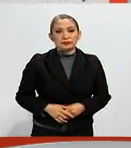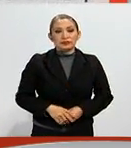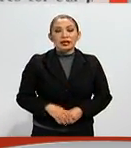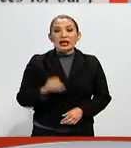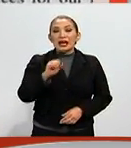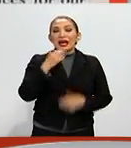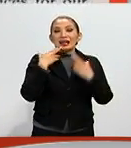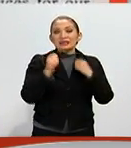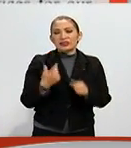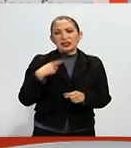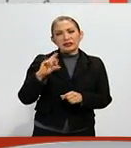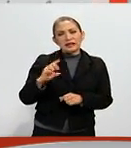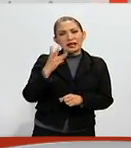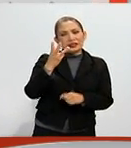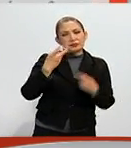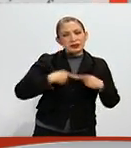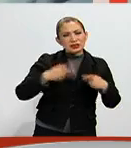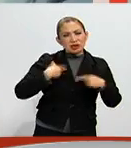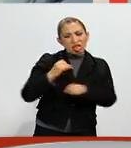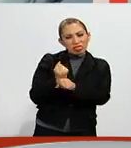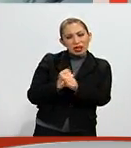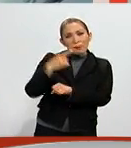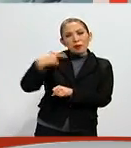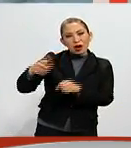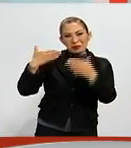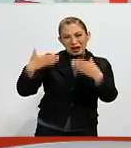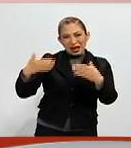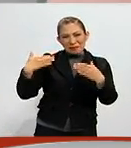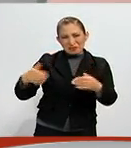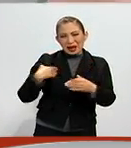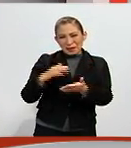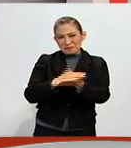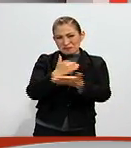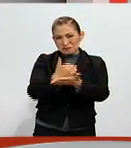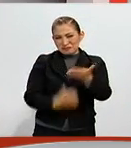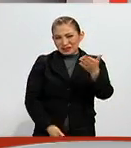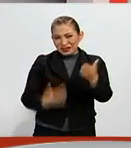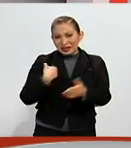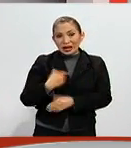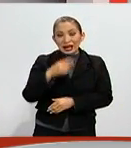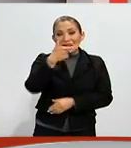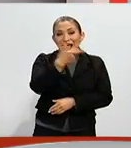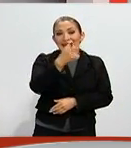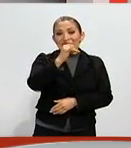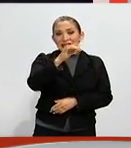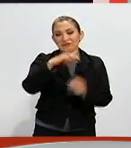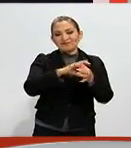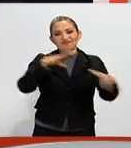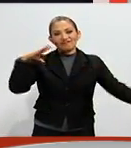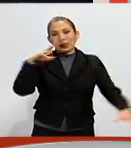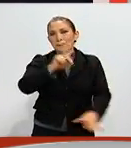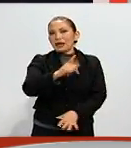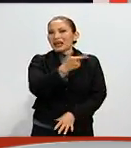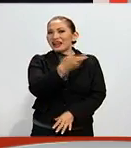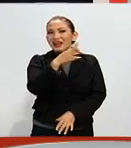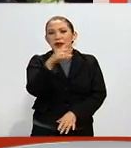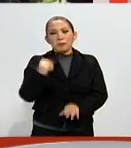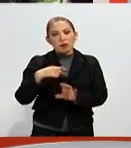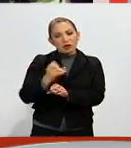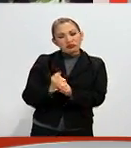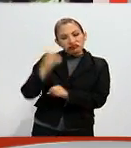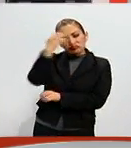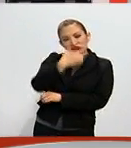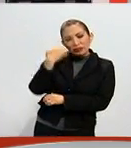El SAT investiga a 33 mexicanos por los Panama Papers. El GIEI rompe relación con la PGR por el peritaje